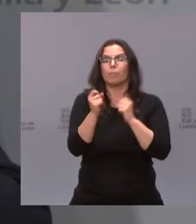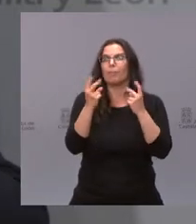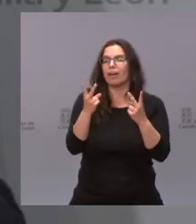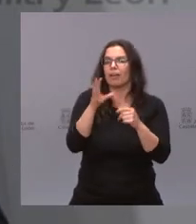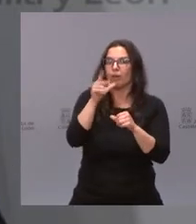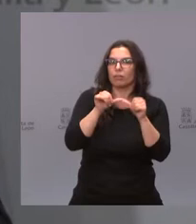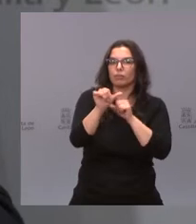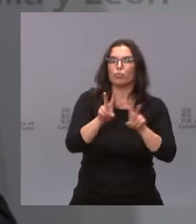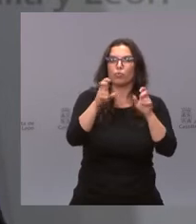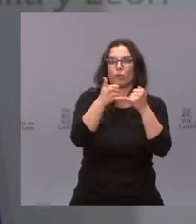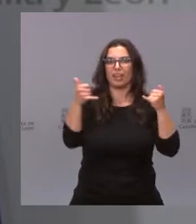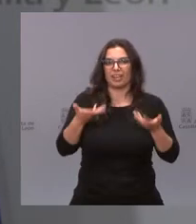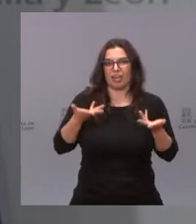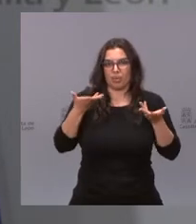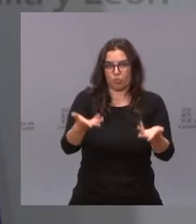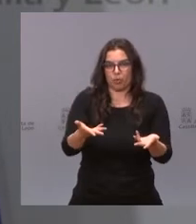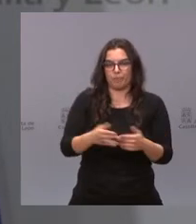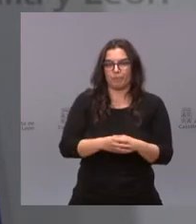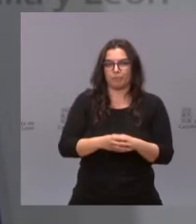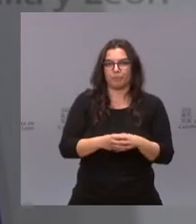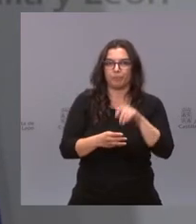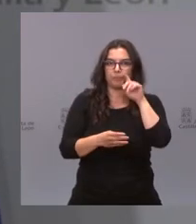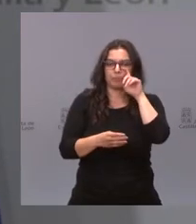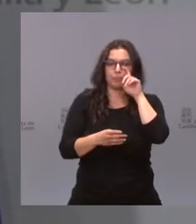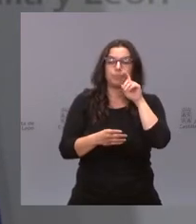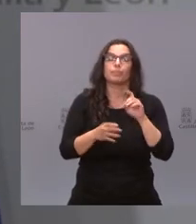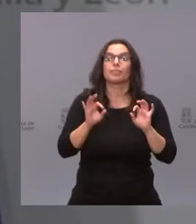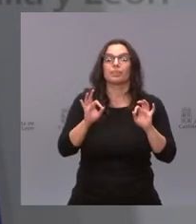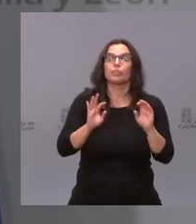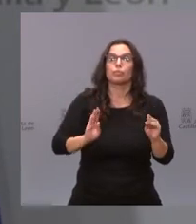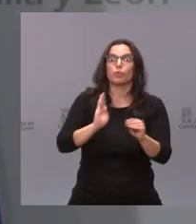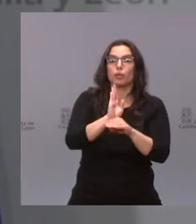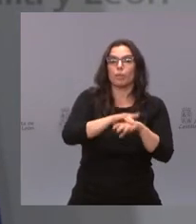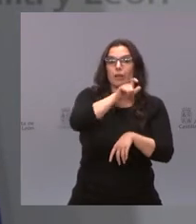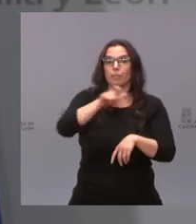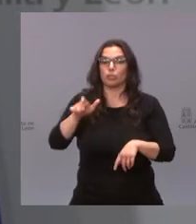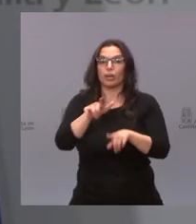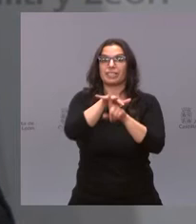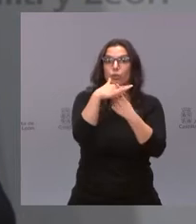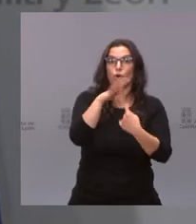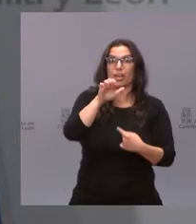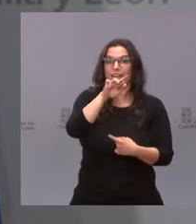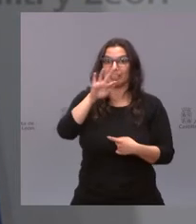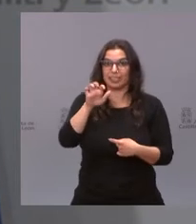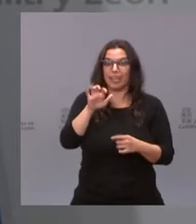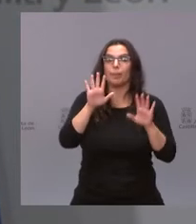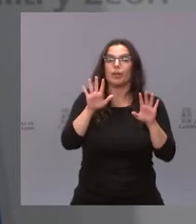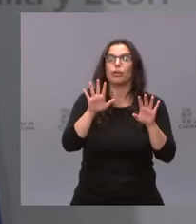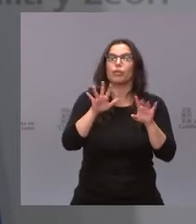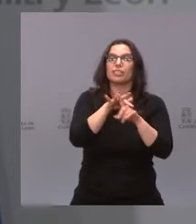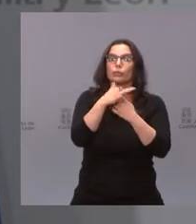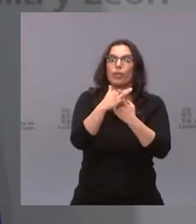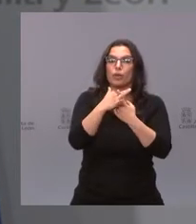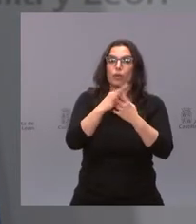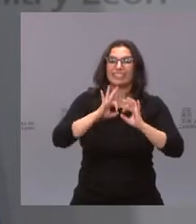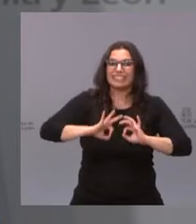nueva línea de ayuda, de subvención a trabajadores en ERTE que se encuentren en situaciones de